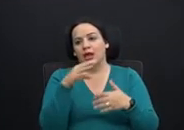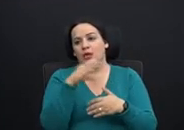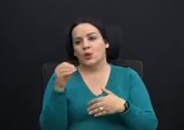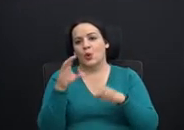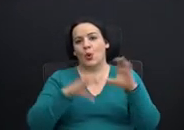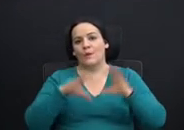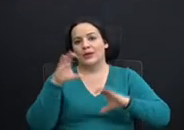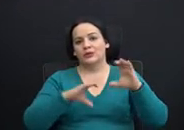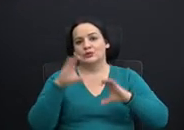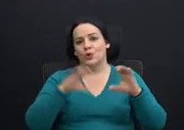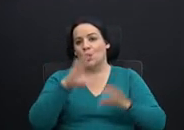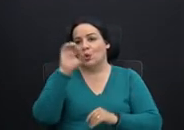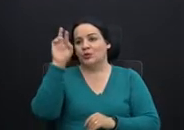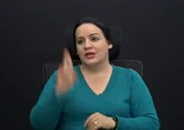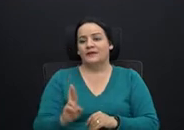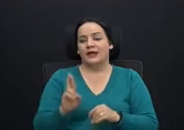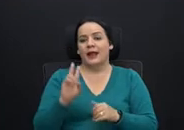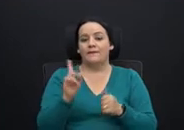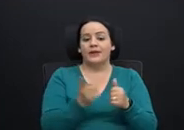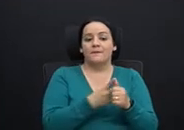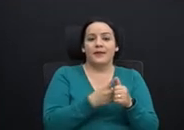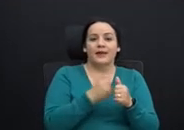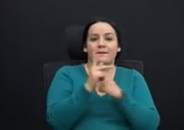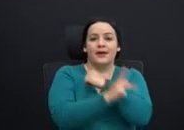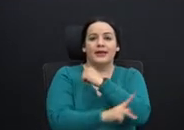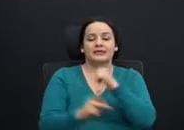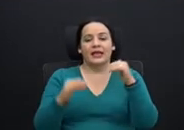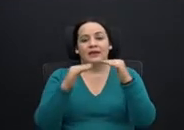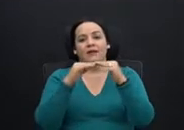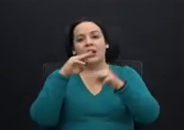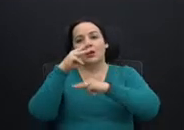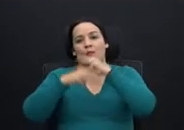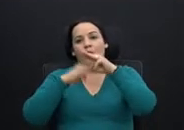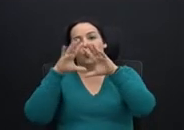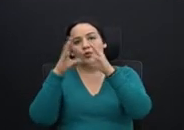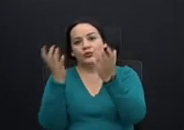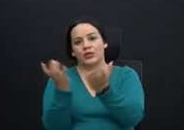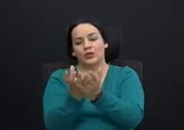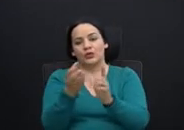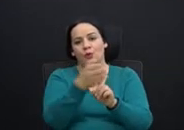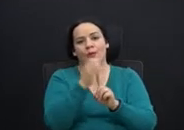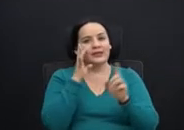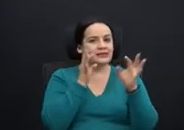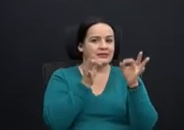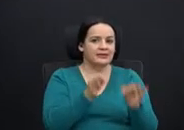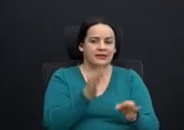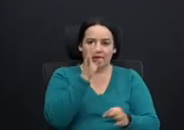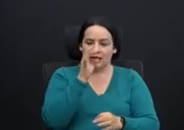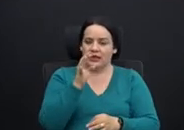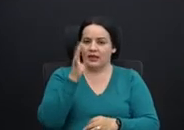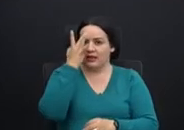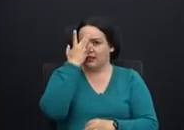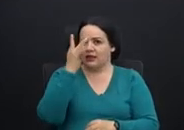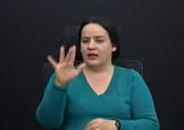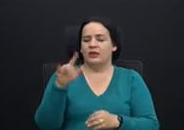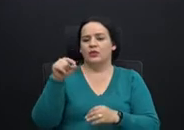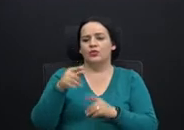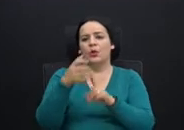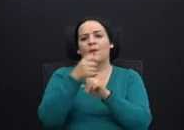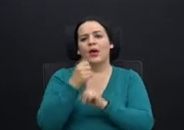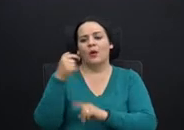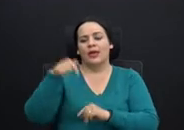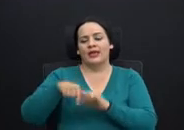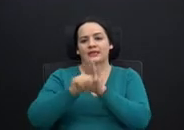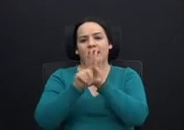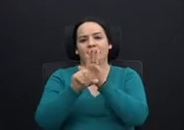es el primer país a nivel mundial que toma una decisión que me parece verdaderamente inteligente y fue tomada en este Congreso hace 25 o 30